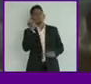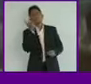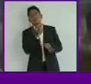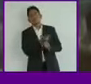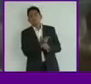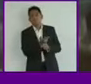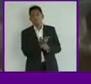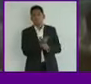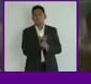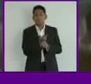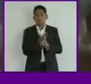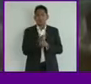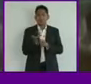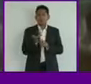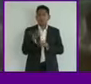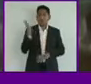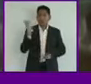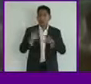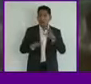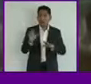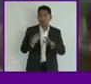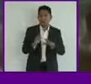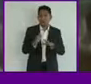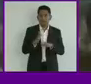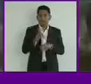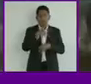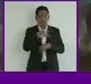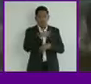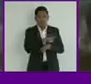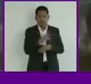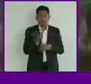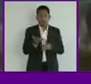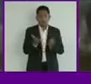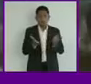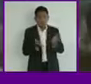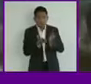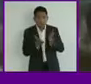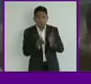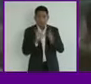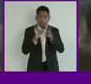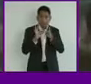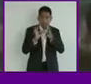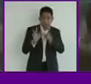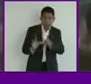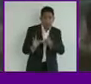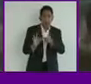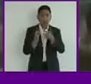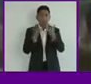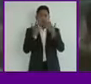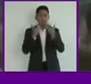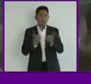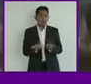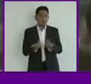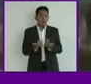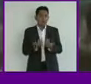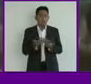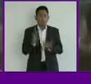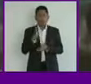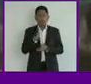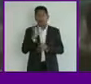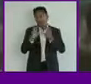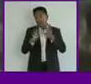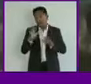les da como una facilidad o un seguimiento. Probablemente existen algunos talleres en las instituciones, pero no se les